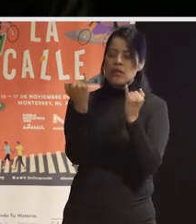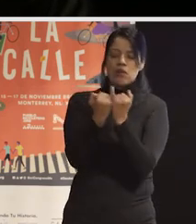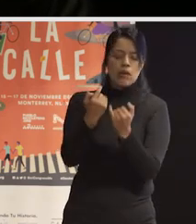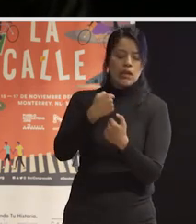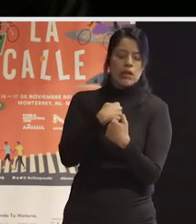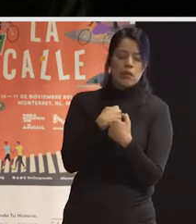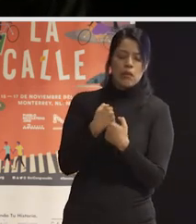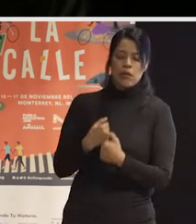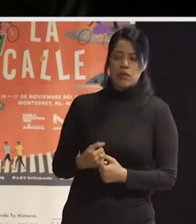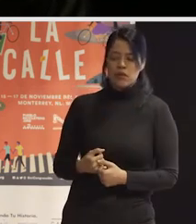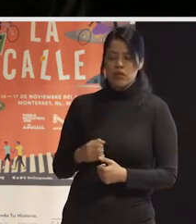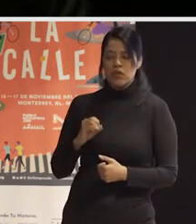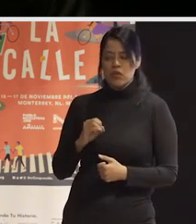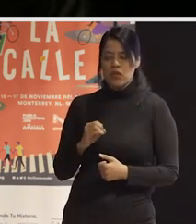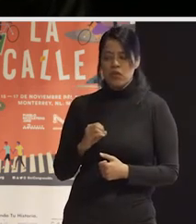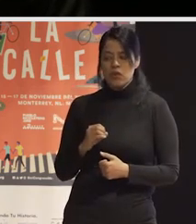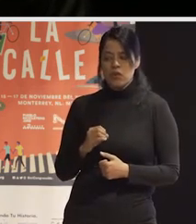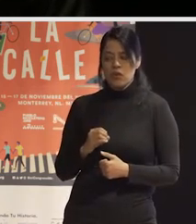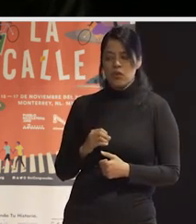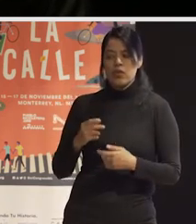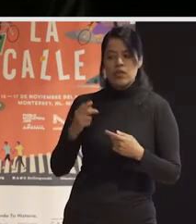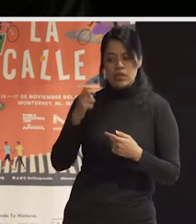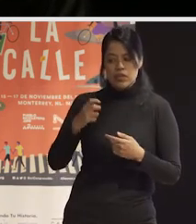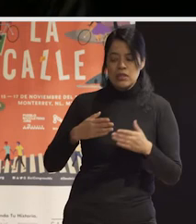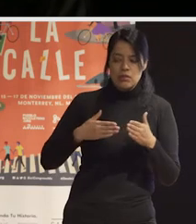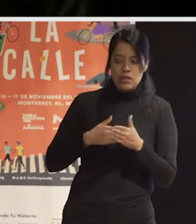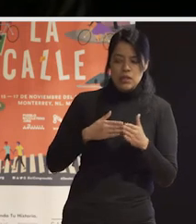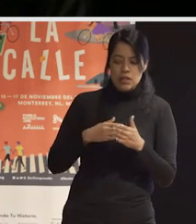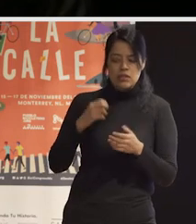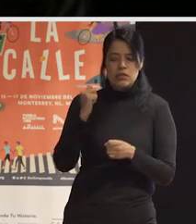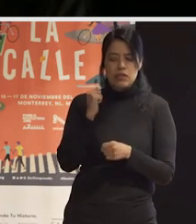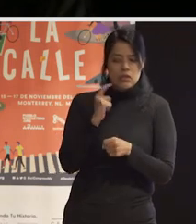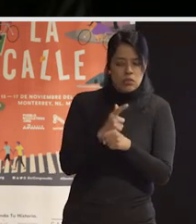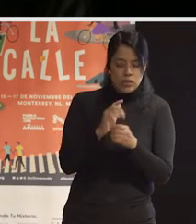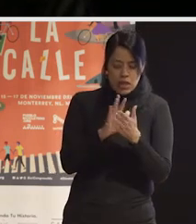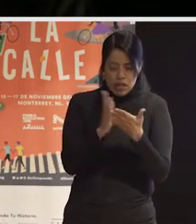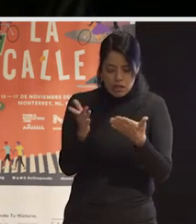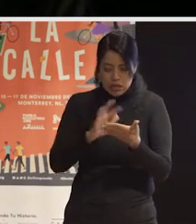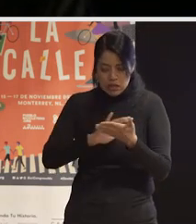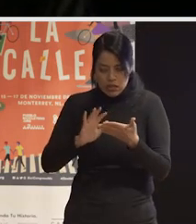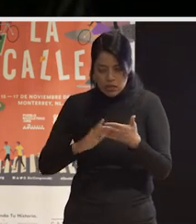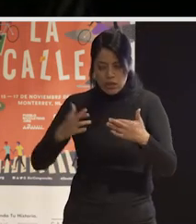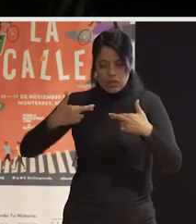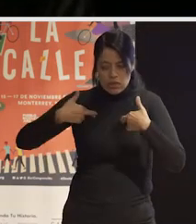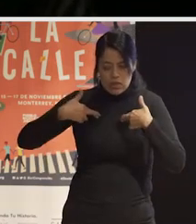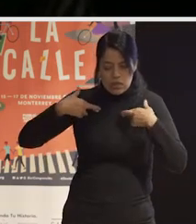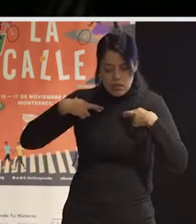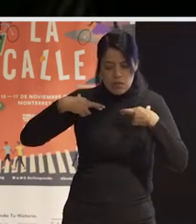que éste está fue son ha sido de las principales barreras encontrar también lecturas y maestros o